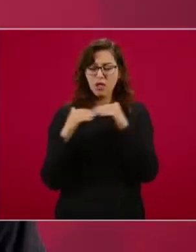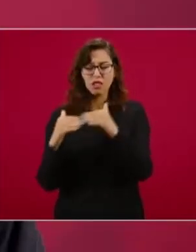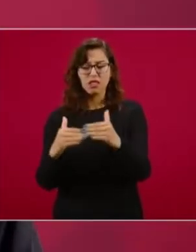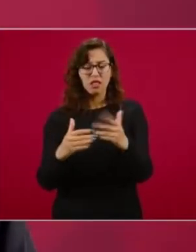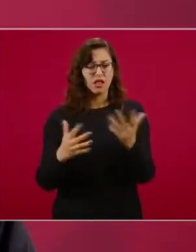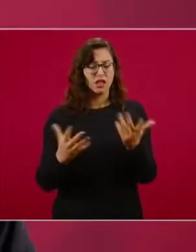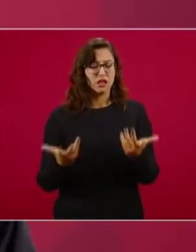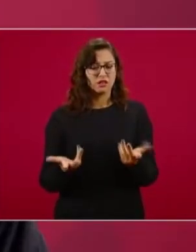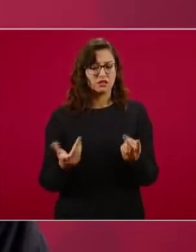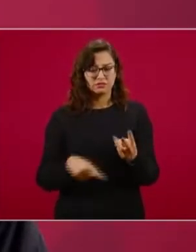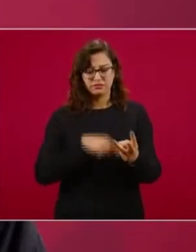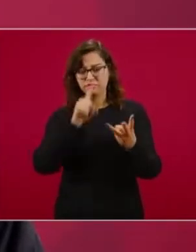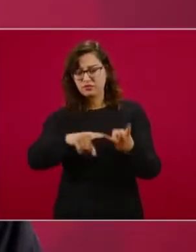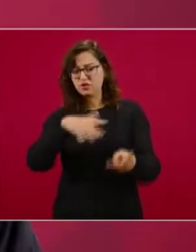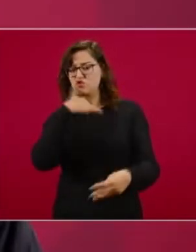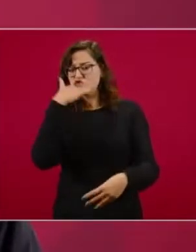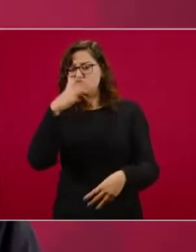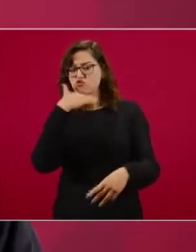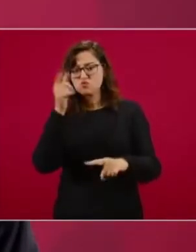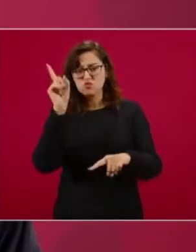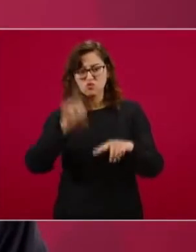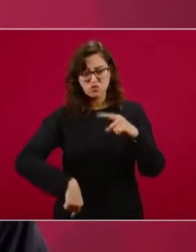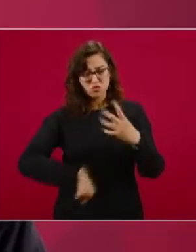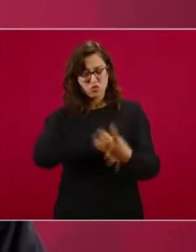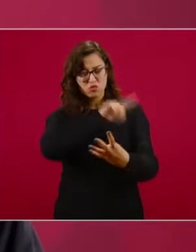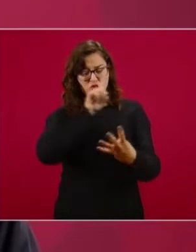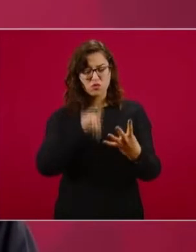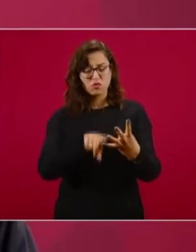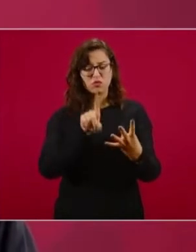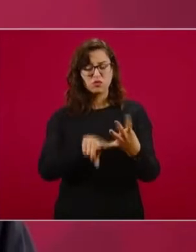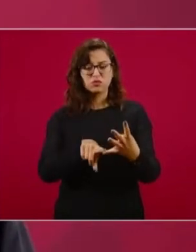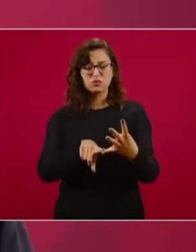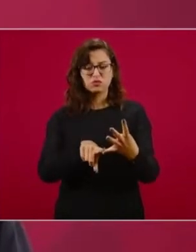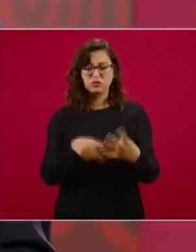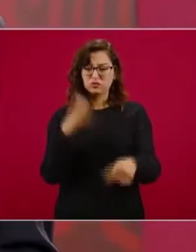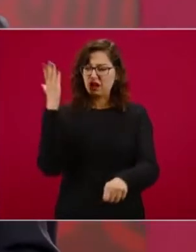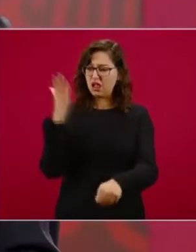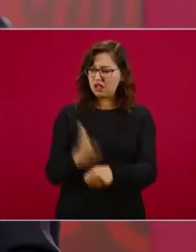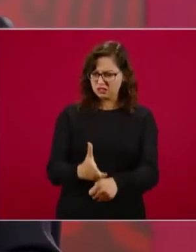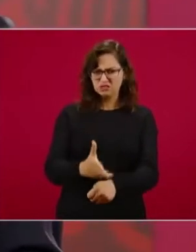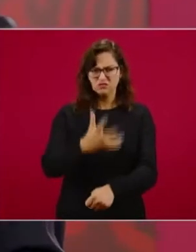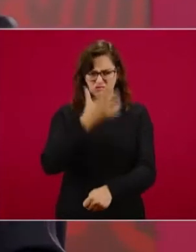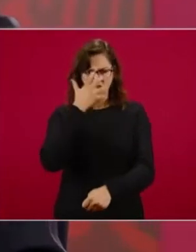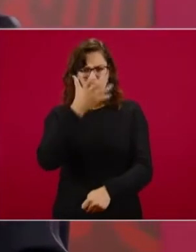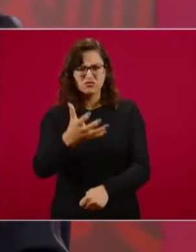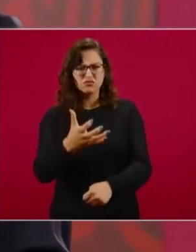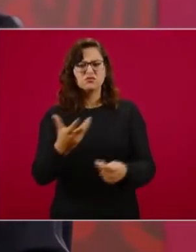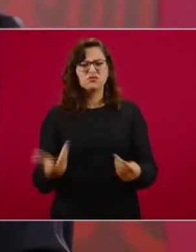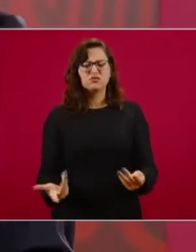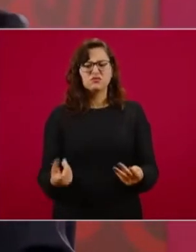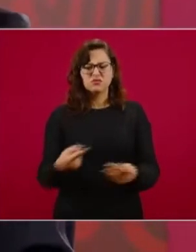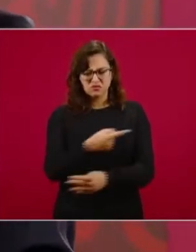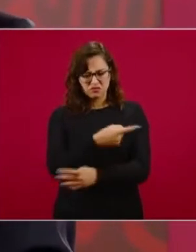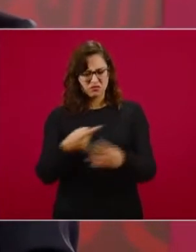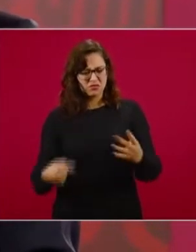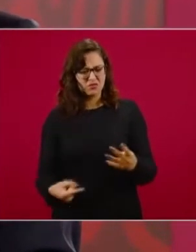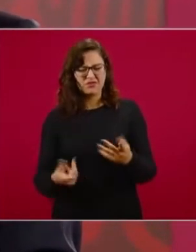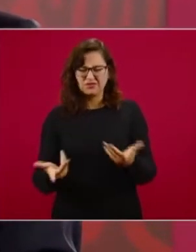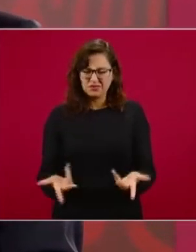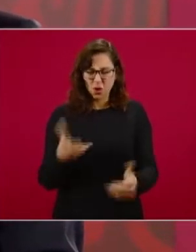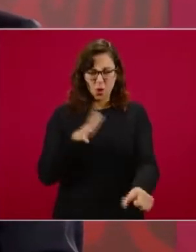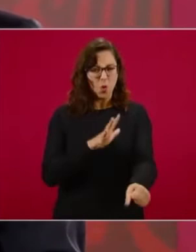para acabar con la corrupción, para acabar con la impunidad? Que eso debe de ser